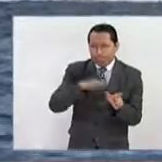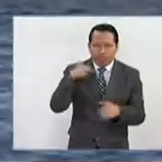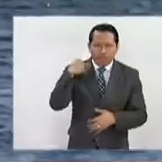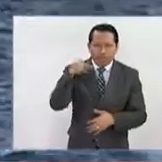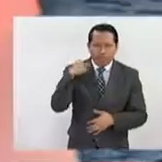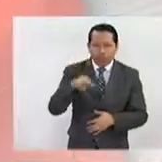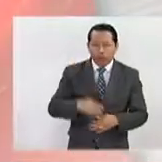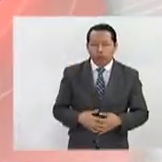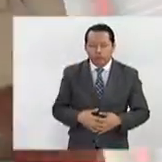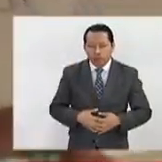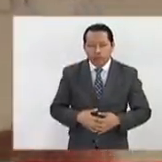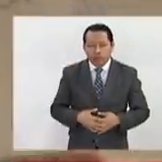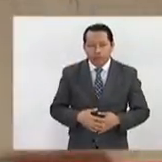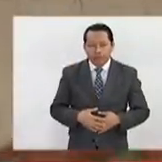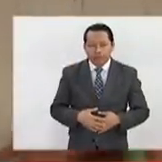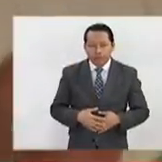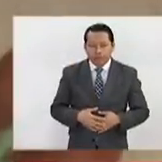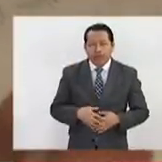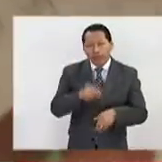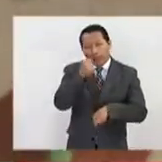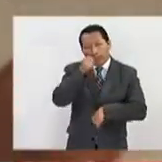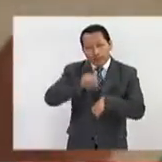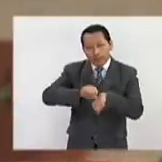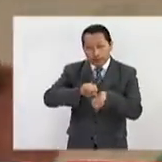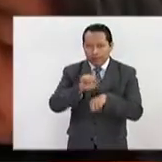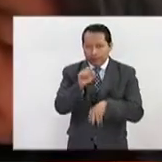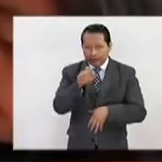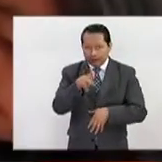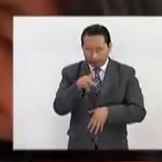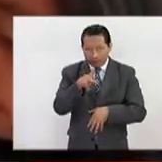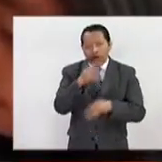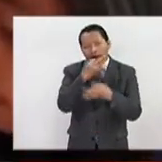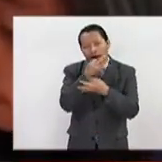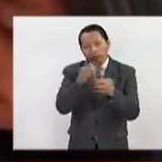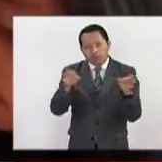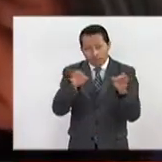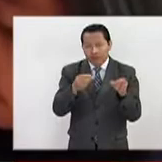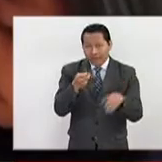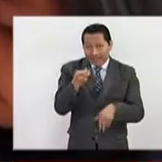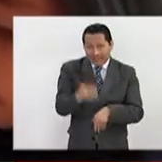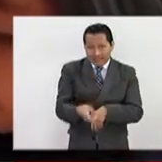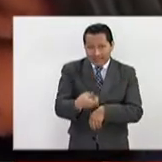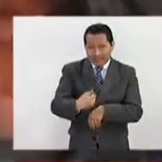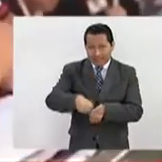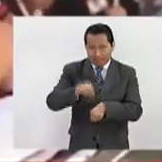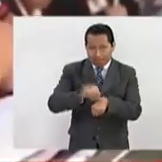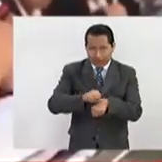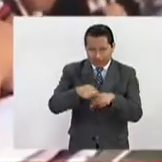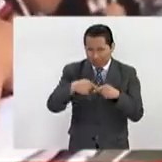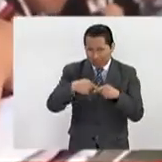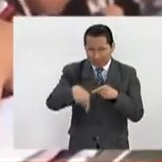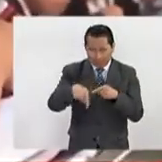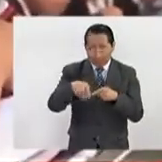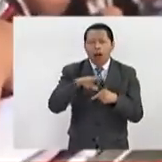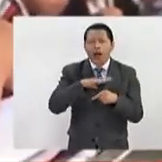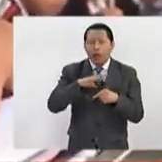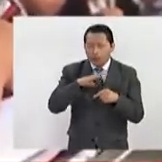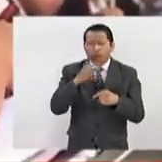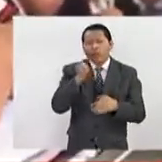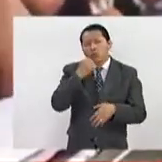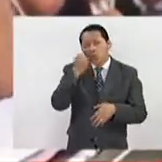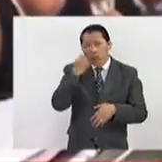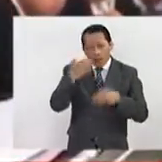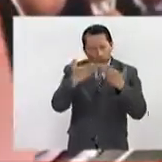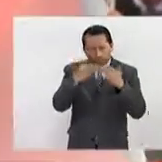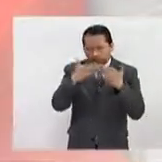veracruzanos. La Secretaría de Educación Pública informó que esta semana concluirá el regreso a clases en la Ciudad de